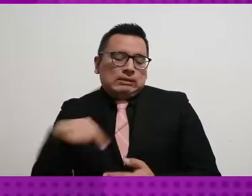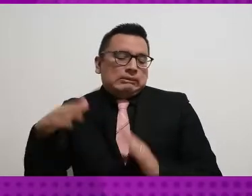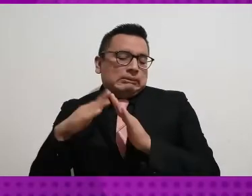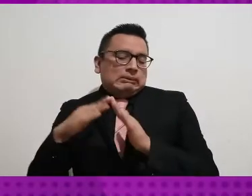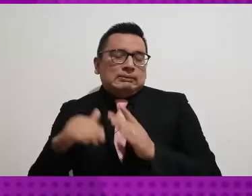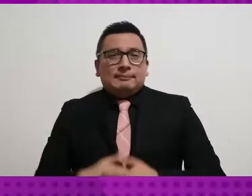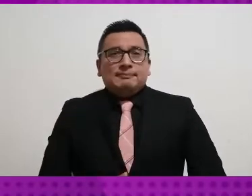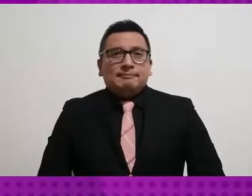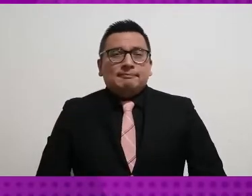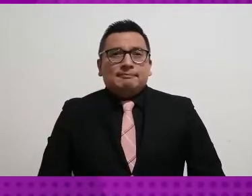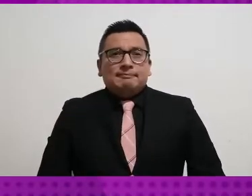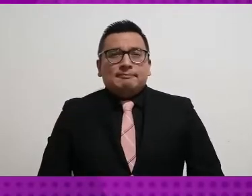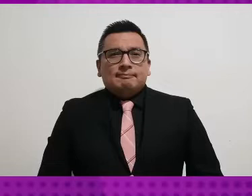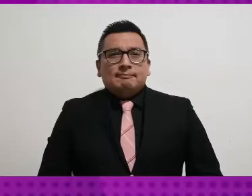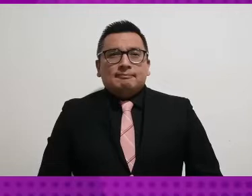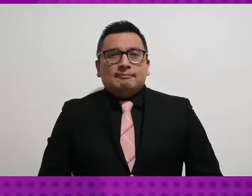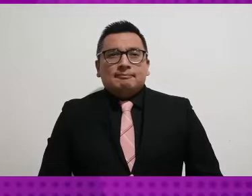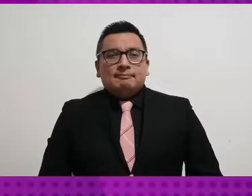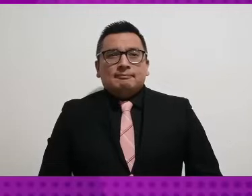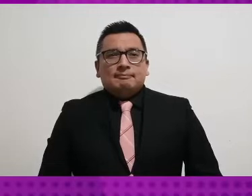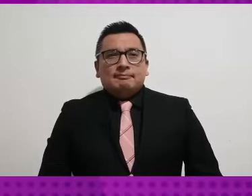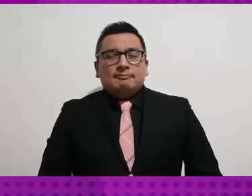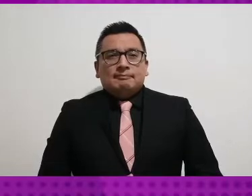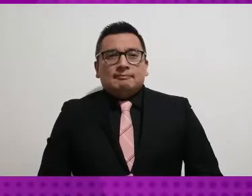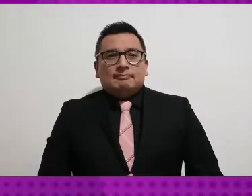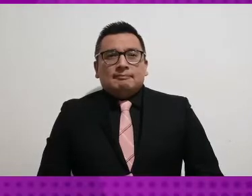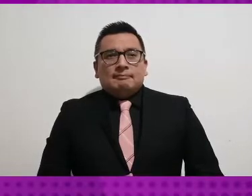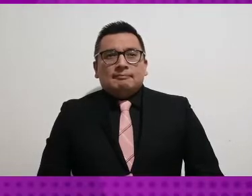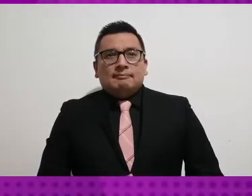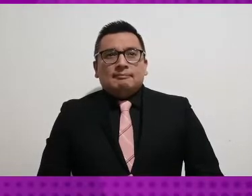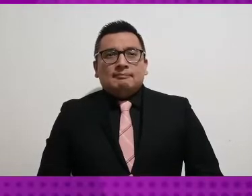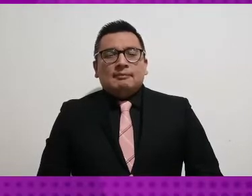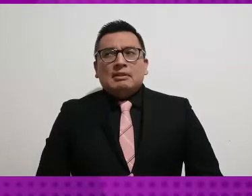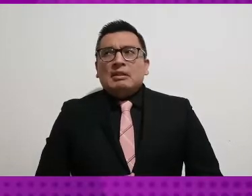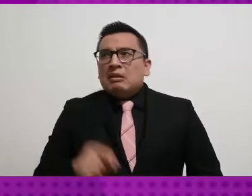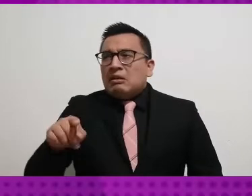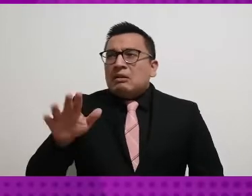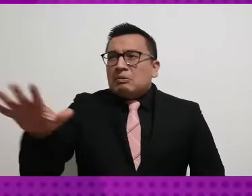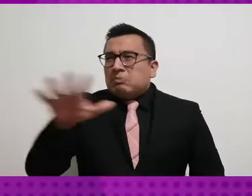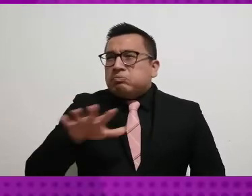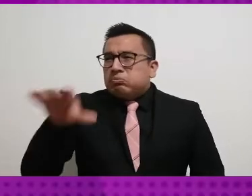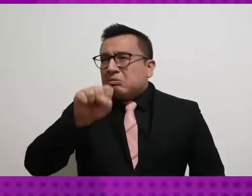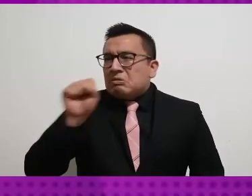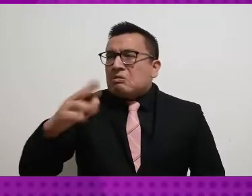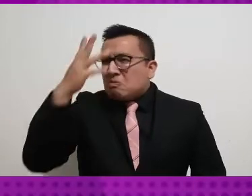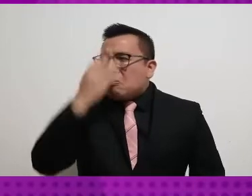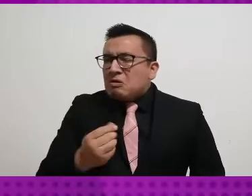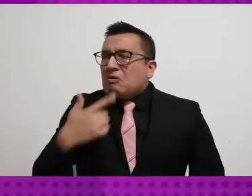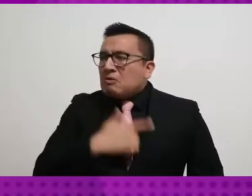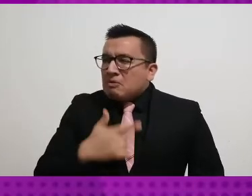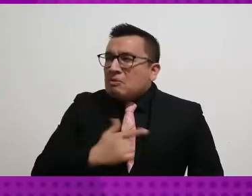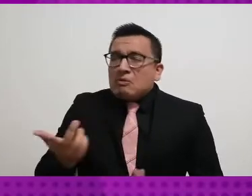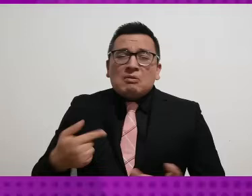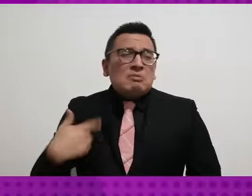aquí resido. Entonces es una de las cosas que me ha permitido, creo, una ciudad muy bonita, muy agradable y